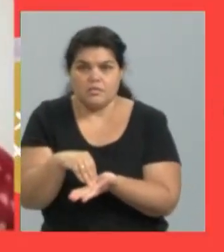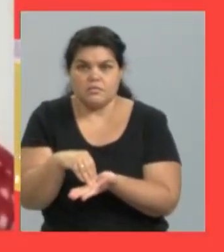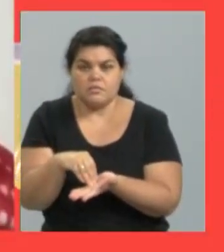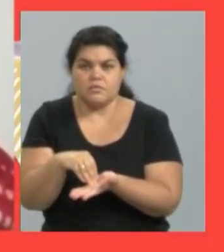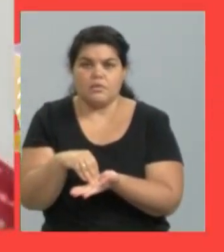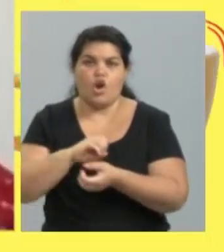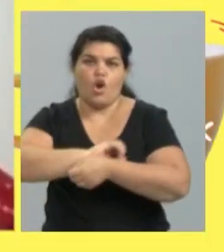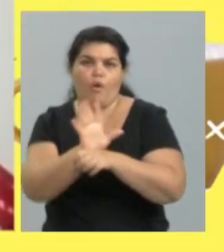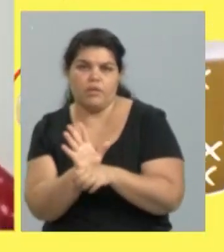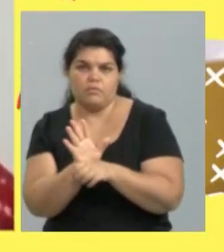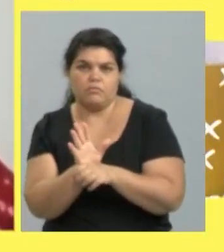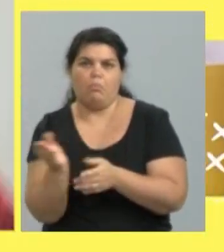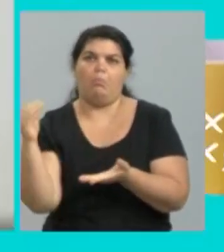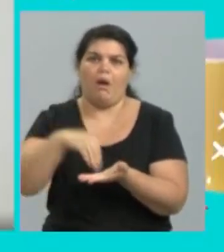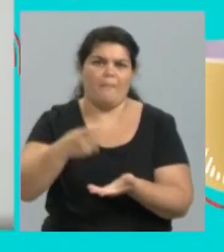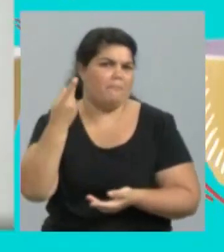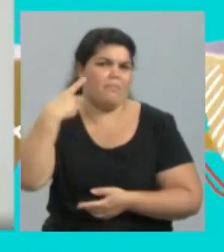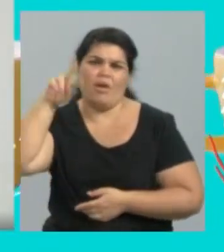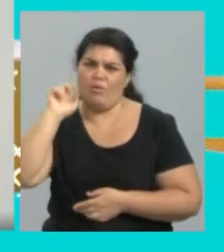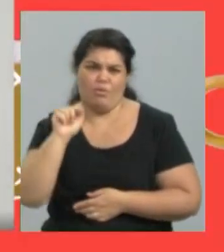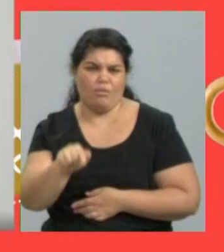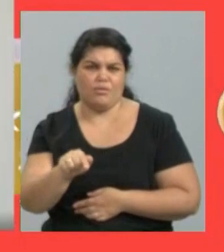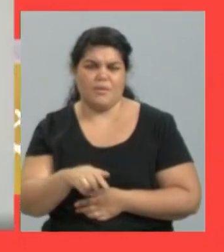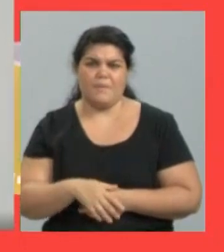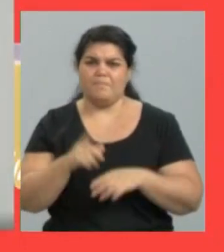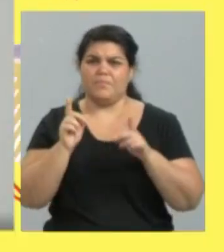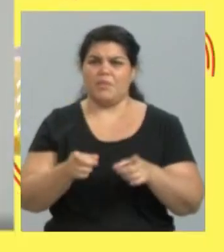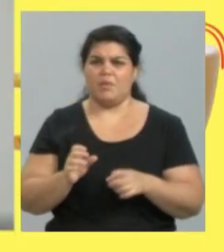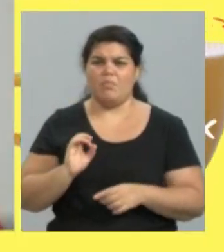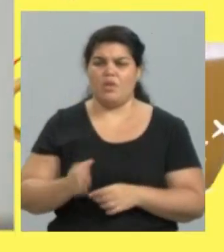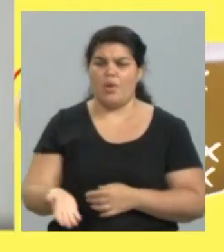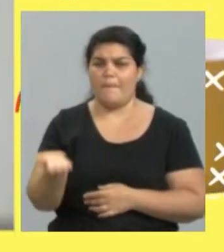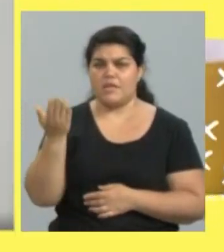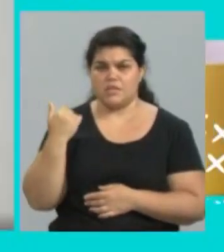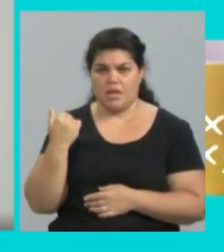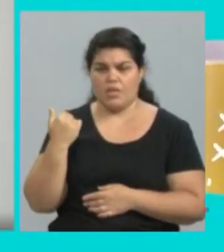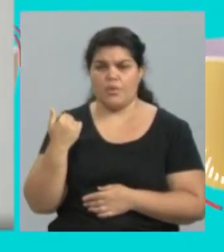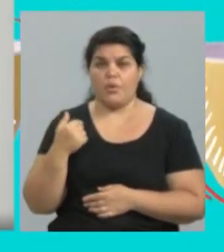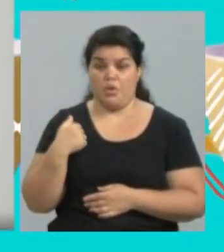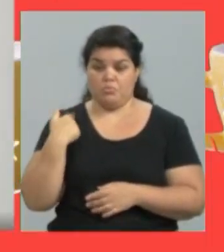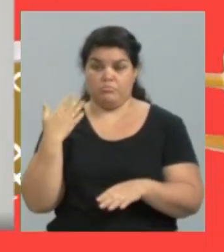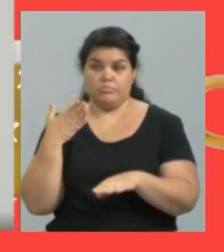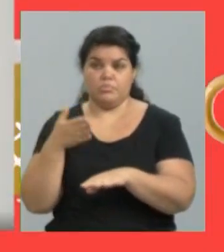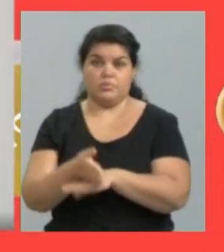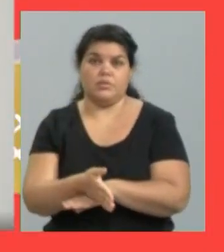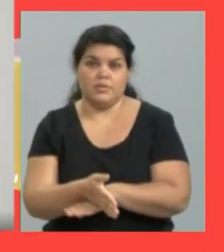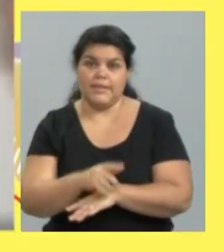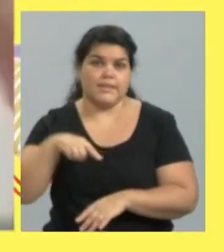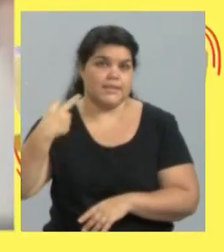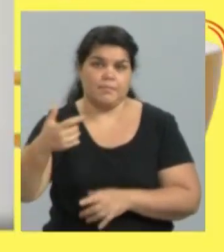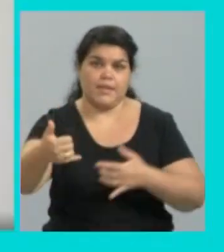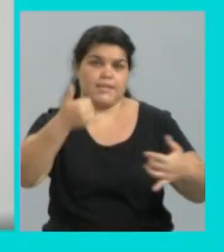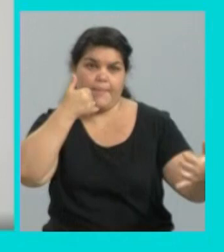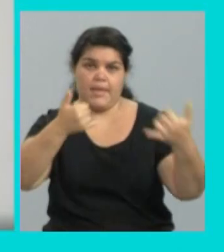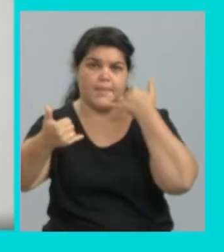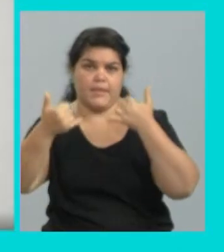Así que mayormente, digamos, el año pasado y hasta que yo ingresé, la gente todo el tiempo llamaba porque se